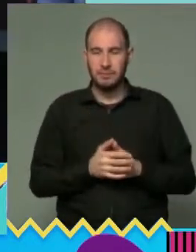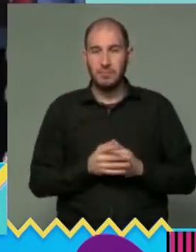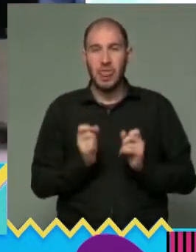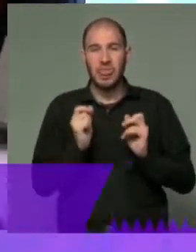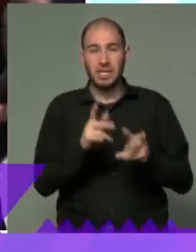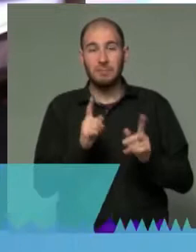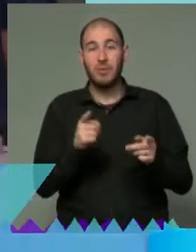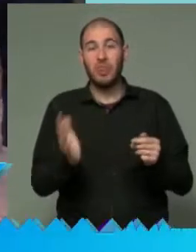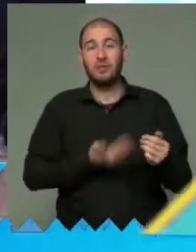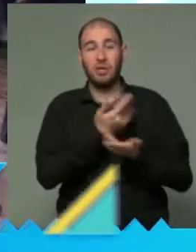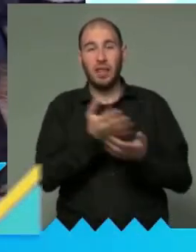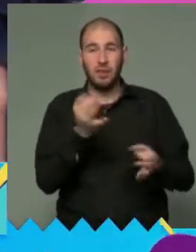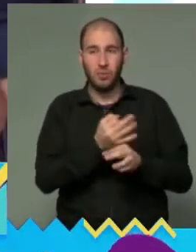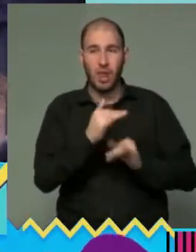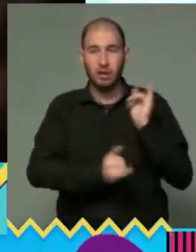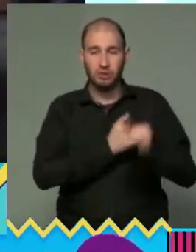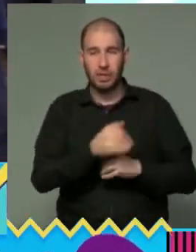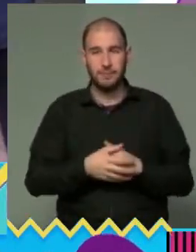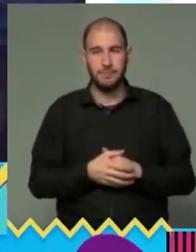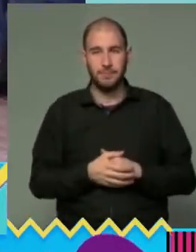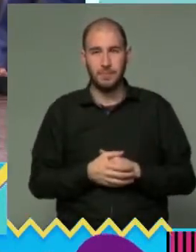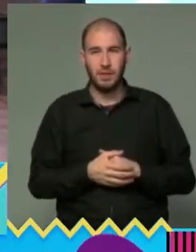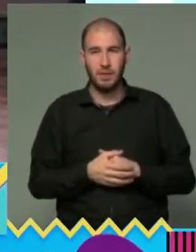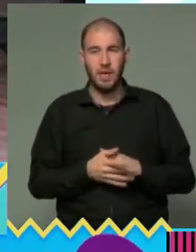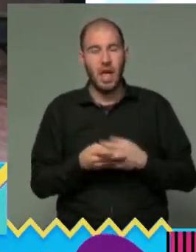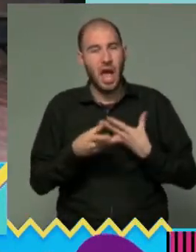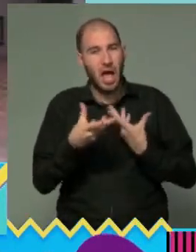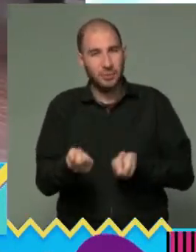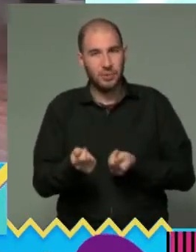Decir, como dijo el director general de escuelas, que sirvió